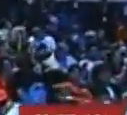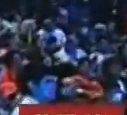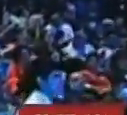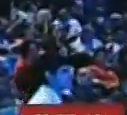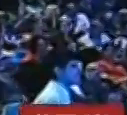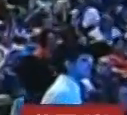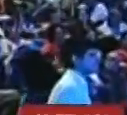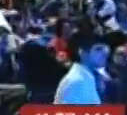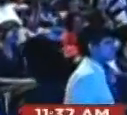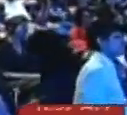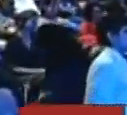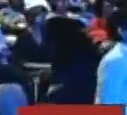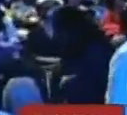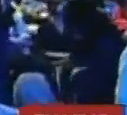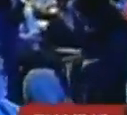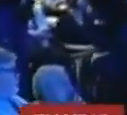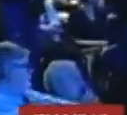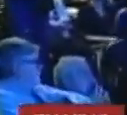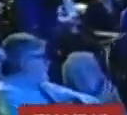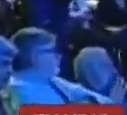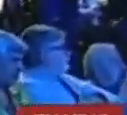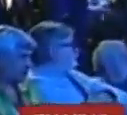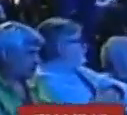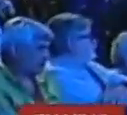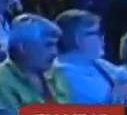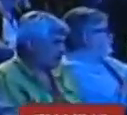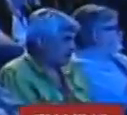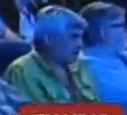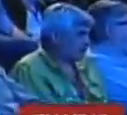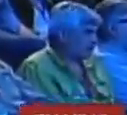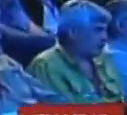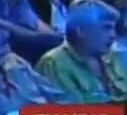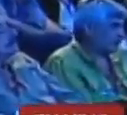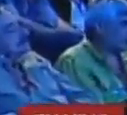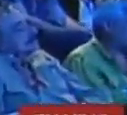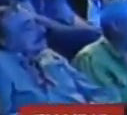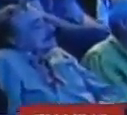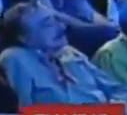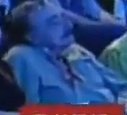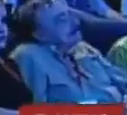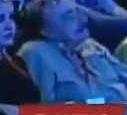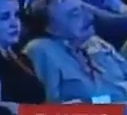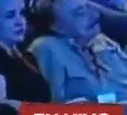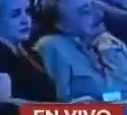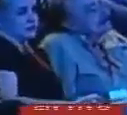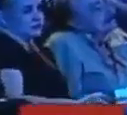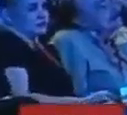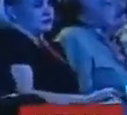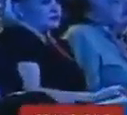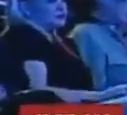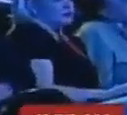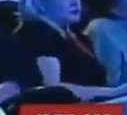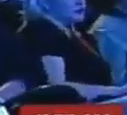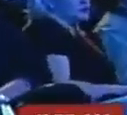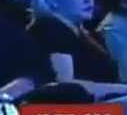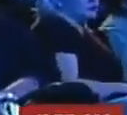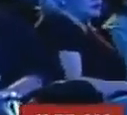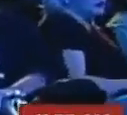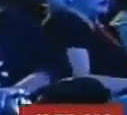vamos a estar en todos los rincones de Venezuela en las más de 46,000 comunidades durante esta semana